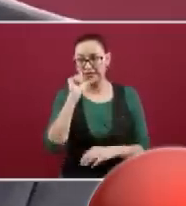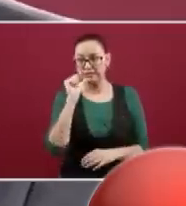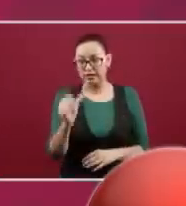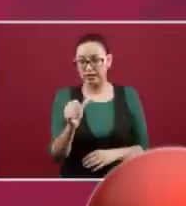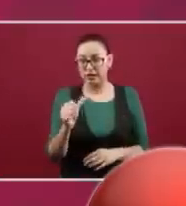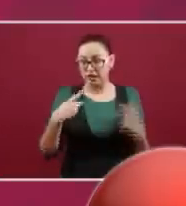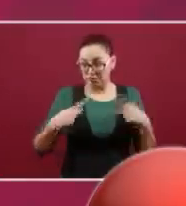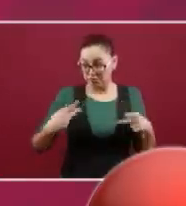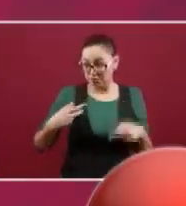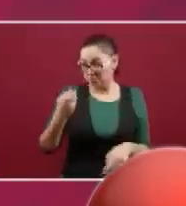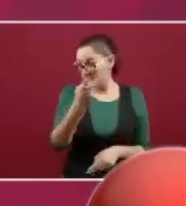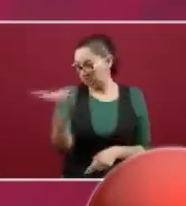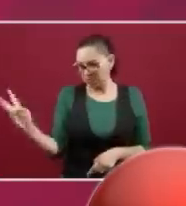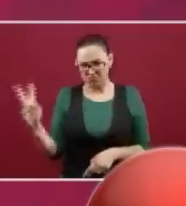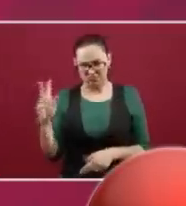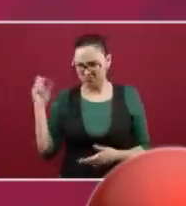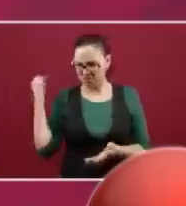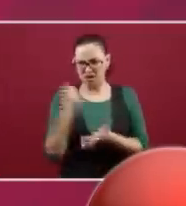lo pide,